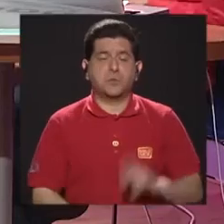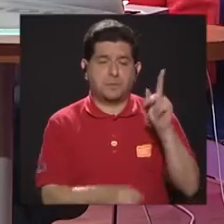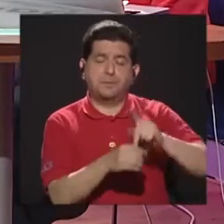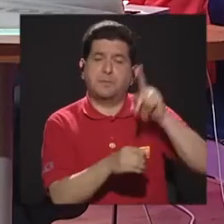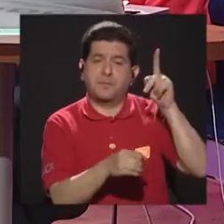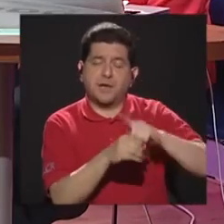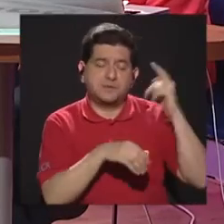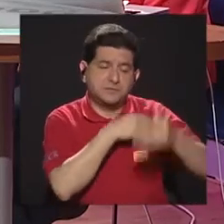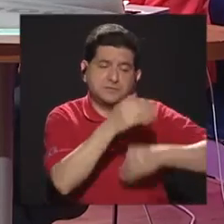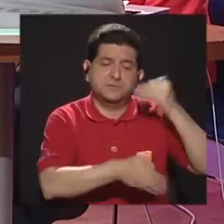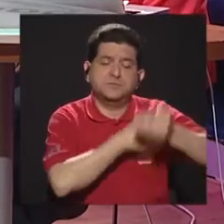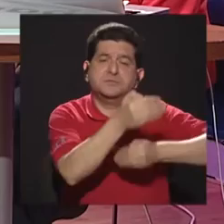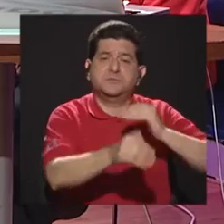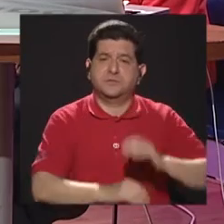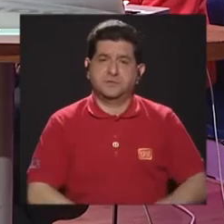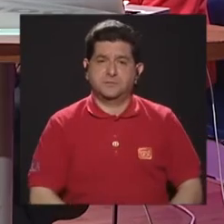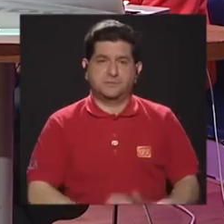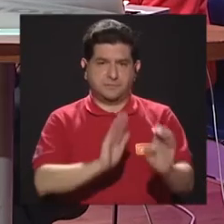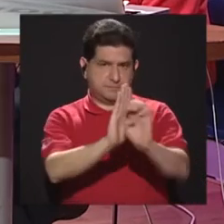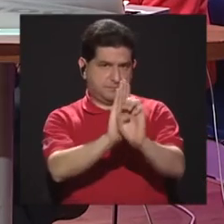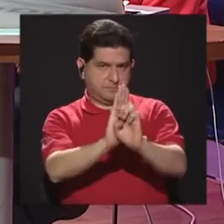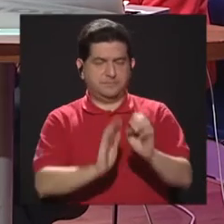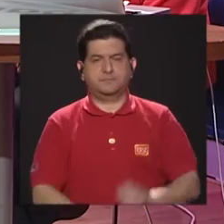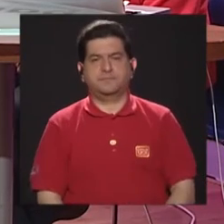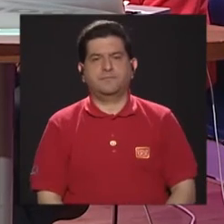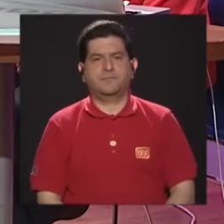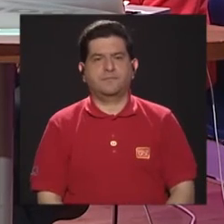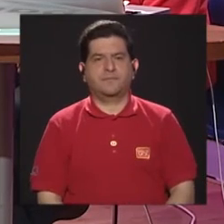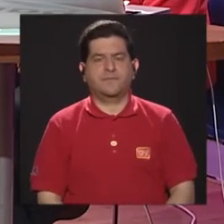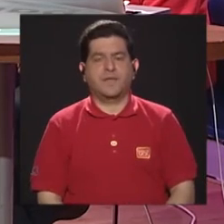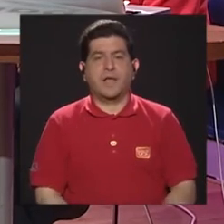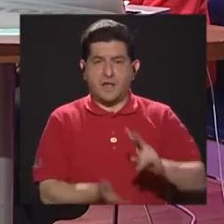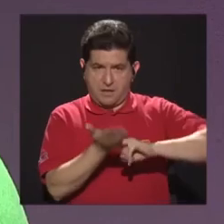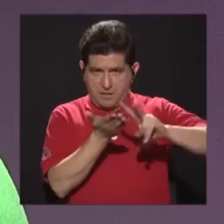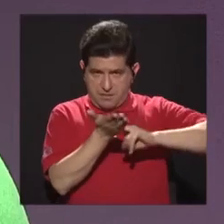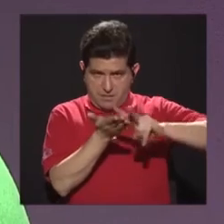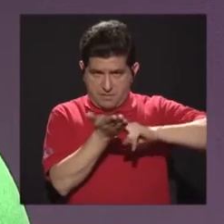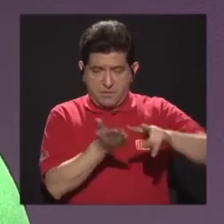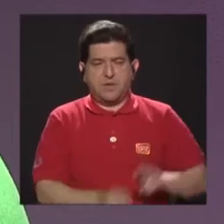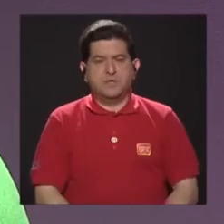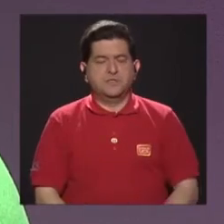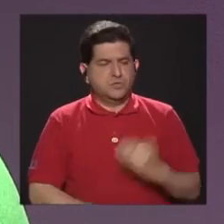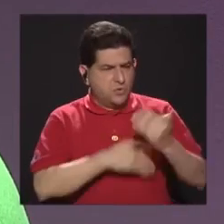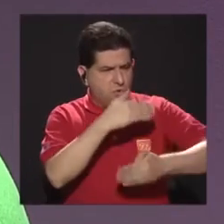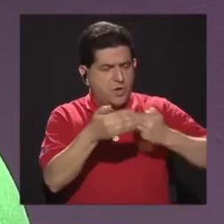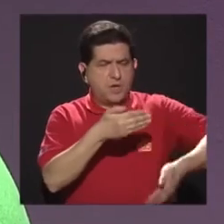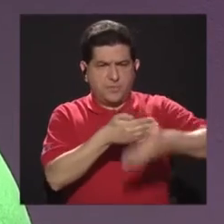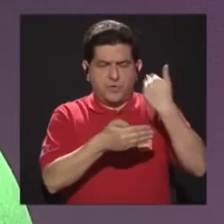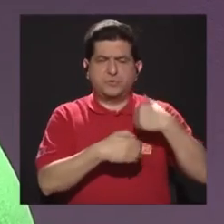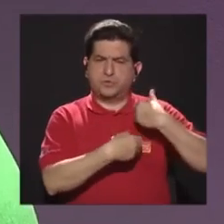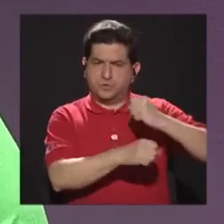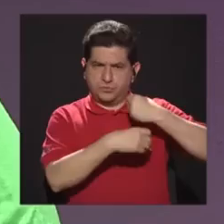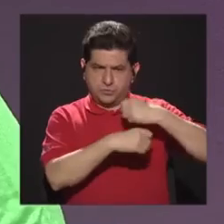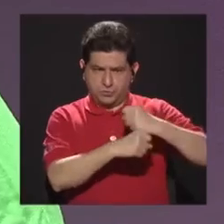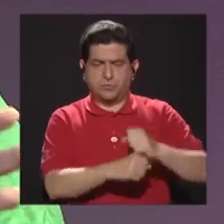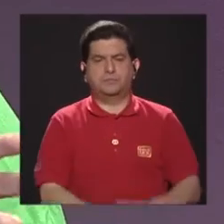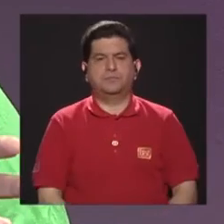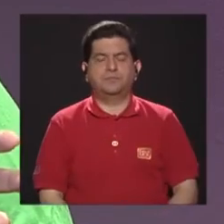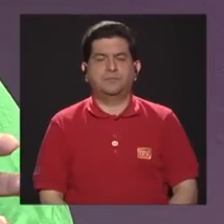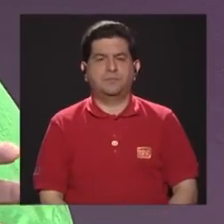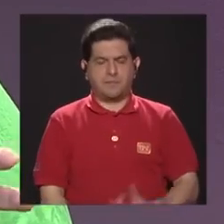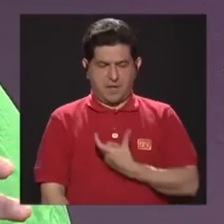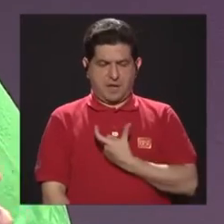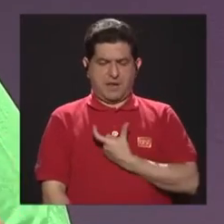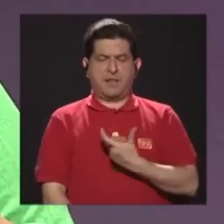parte de ese proceso. Por ejemplo, en Liberación Nacional, con este proceso anterior municipal, para la